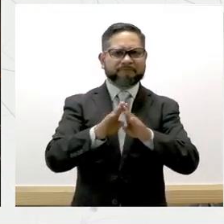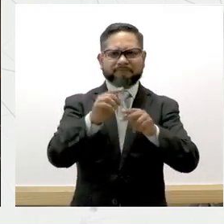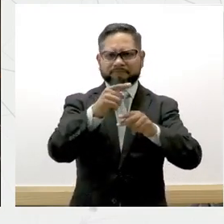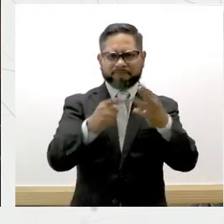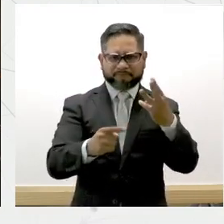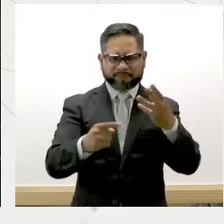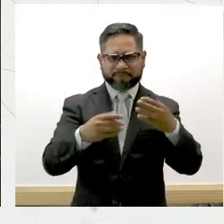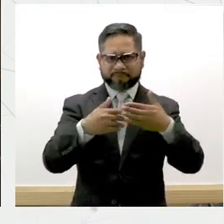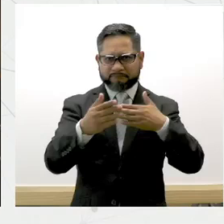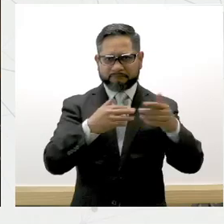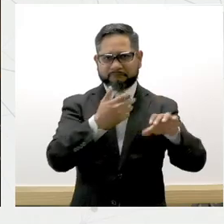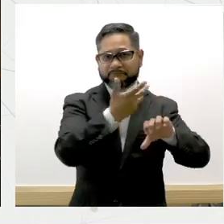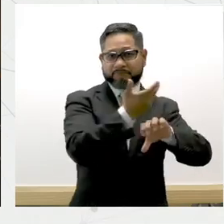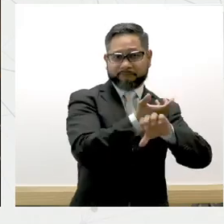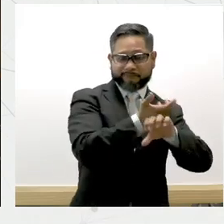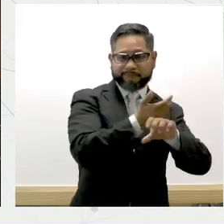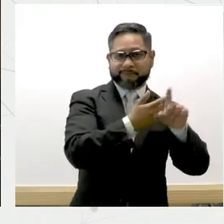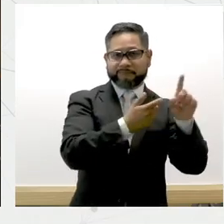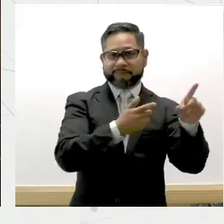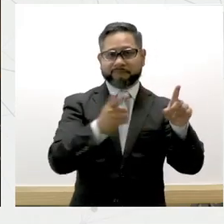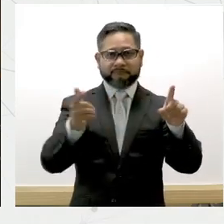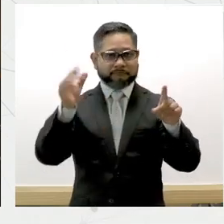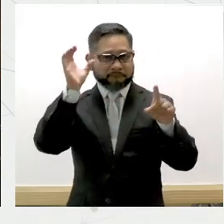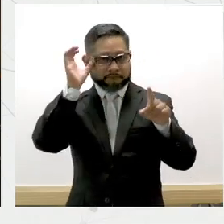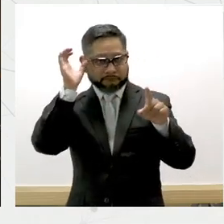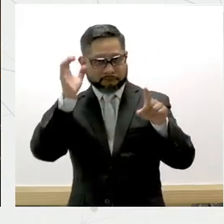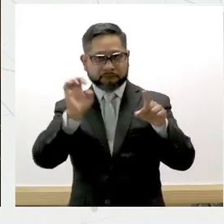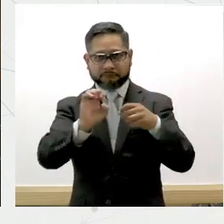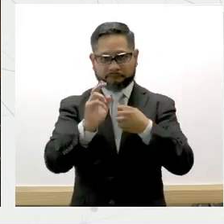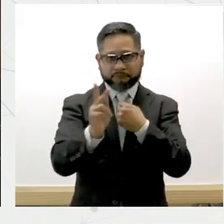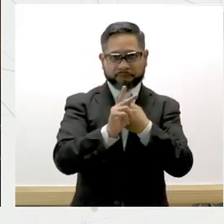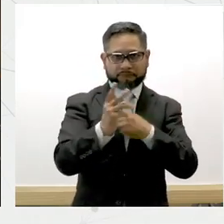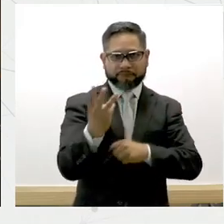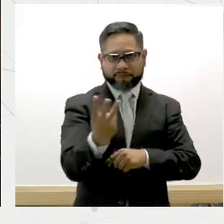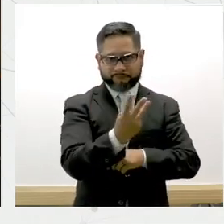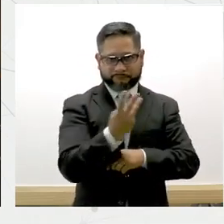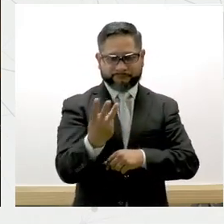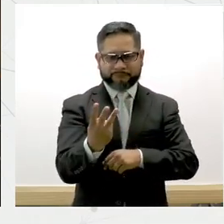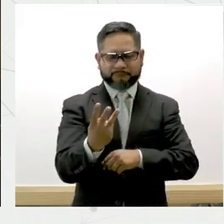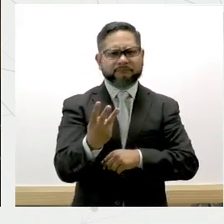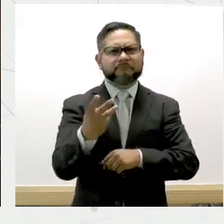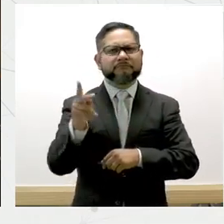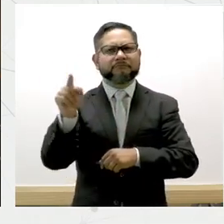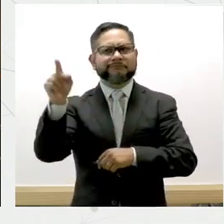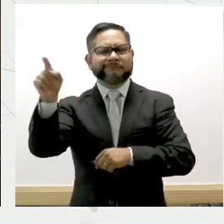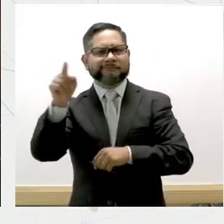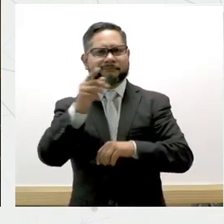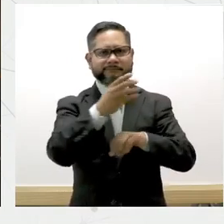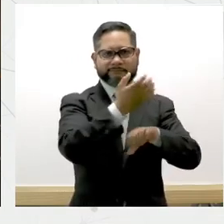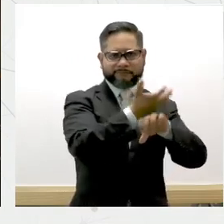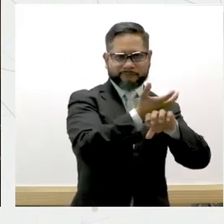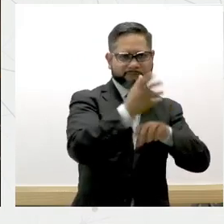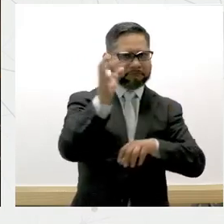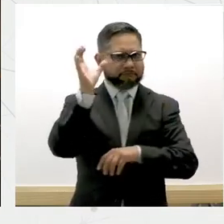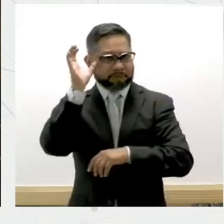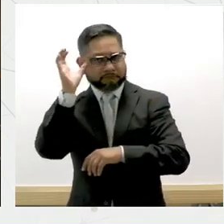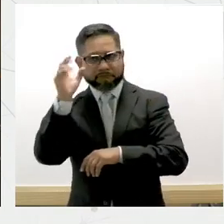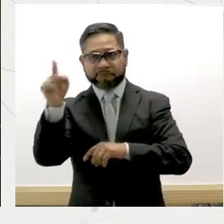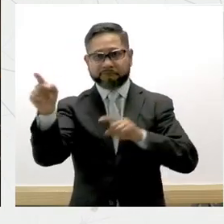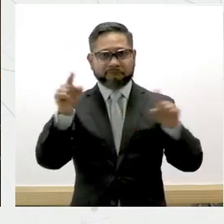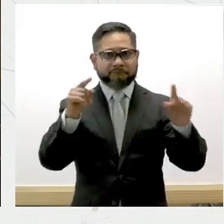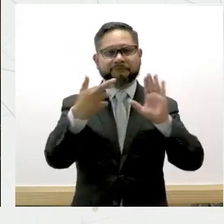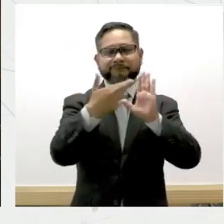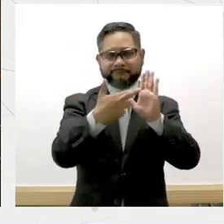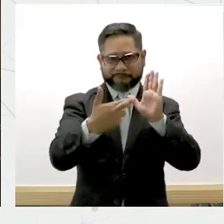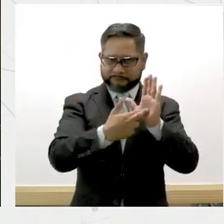modelo estadounidense, el modelo chino y el modelo europeo. Pero tanto China como Estados Unidos también están regulando, ¿no?